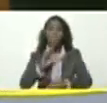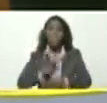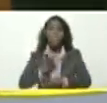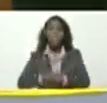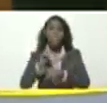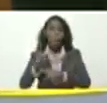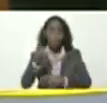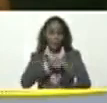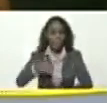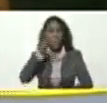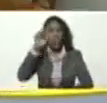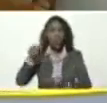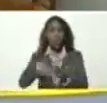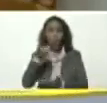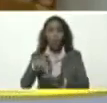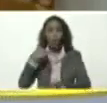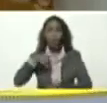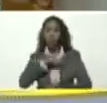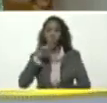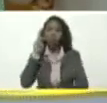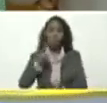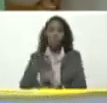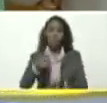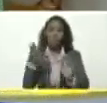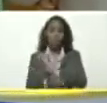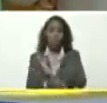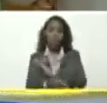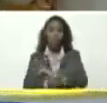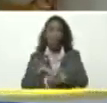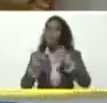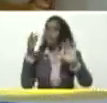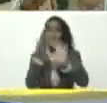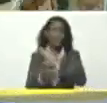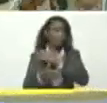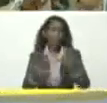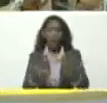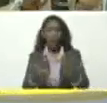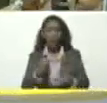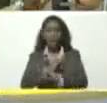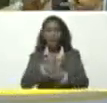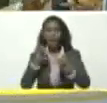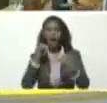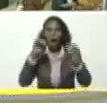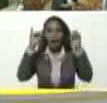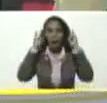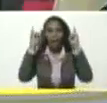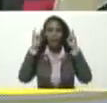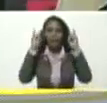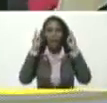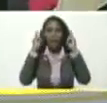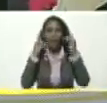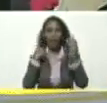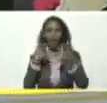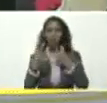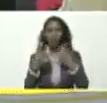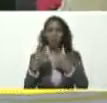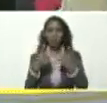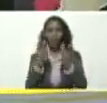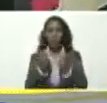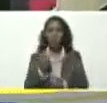espiritualidad nacional. Así que estamos llegando al fin de este festival en su edición